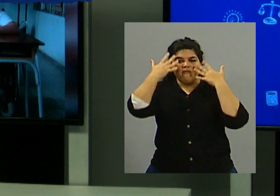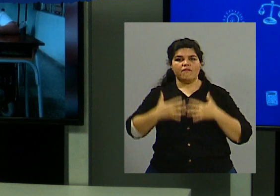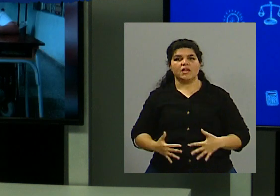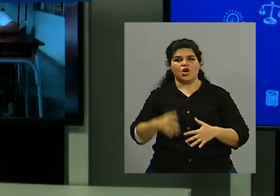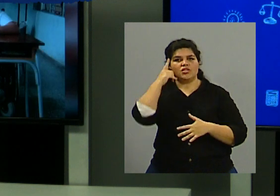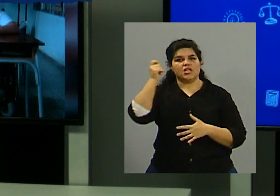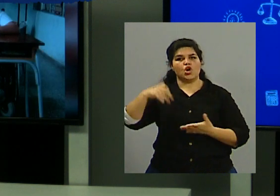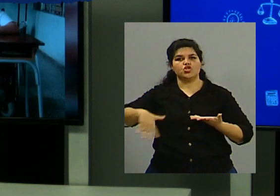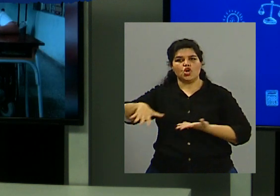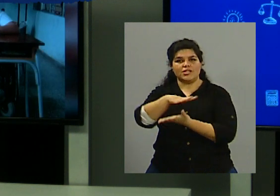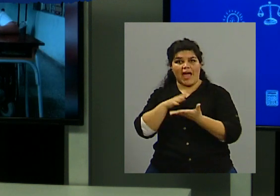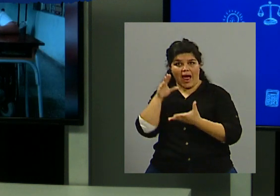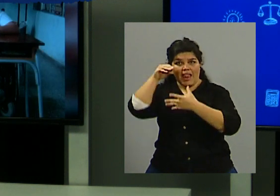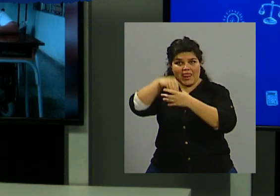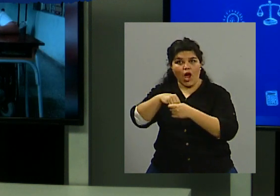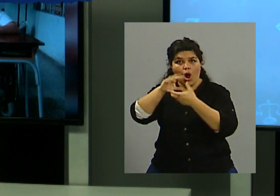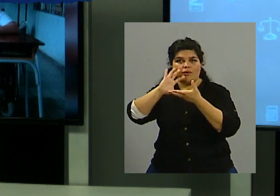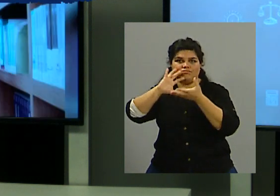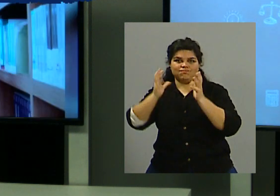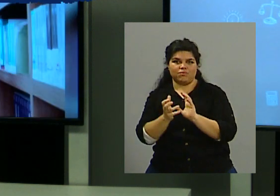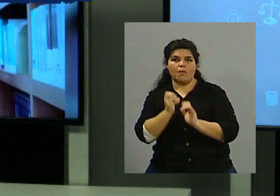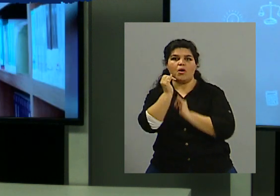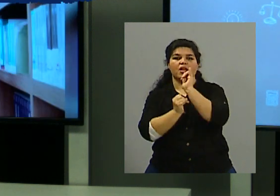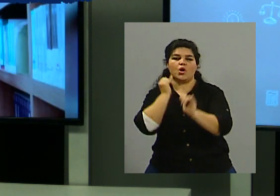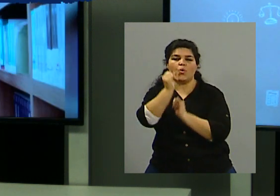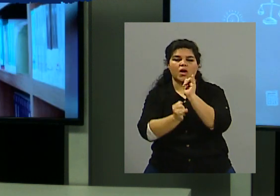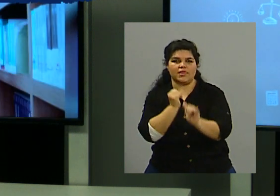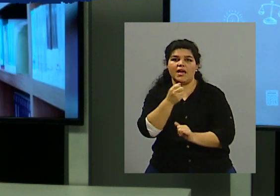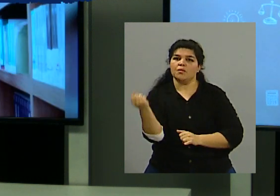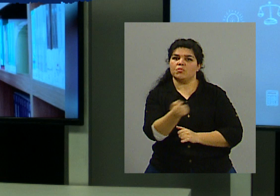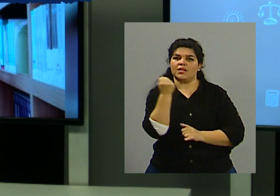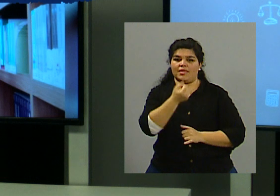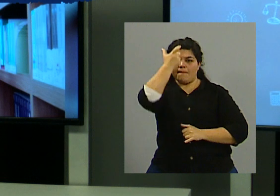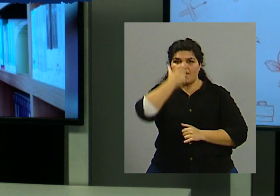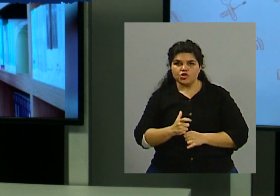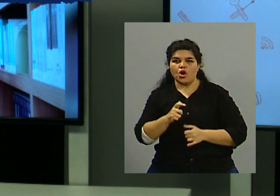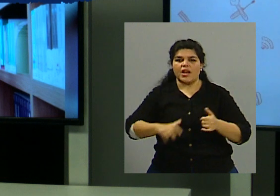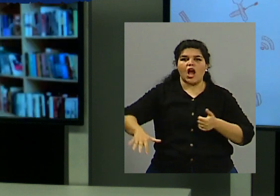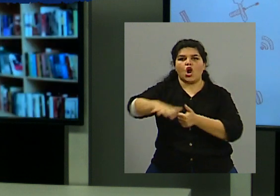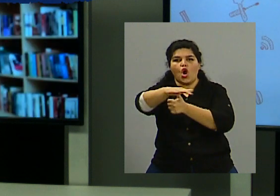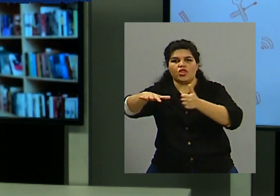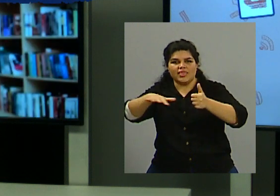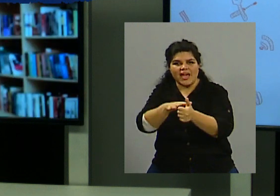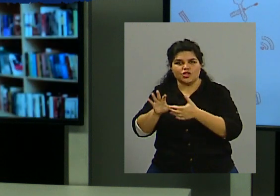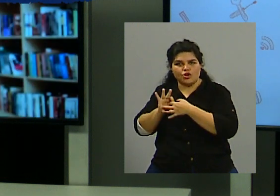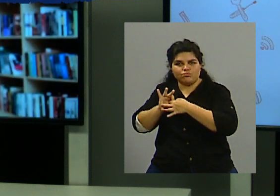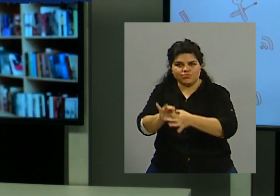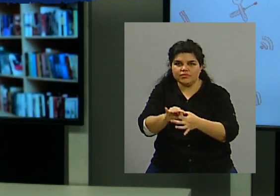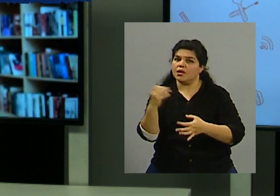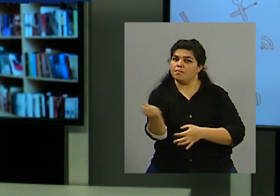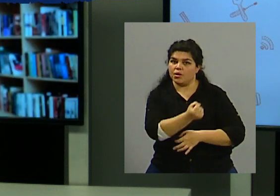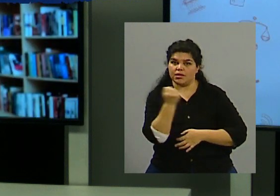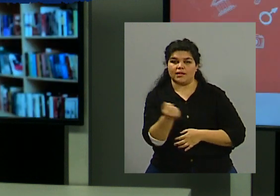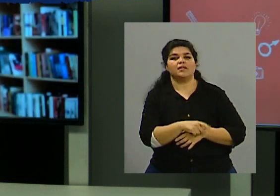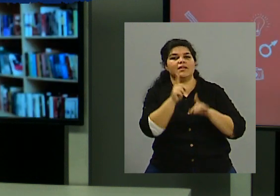un montón de conductas y de miradas y un entorno y un contexto que acompaña. Bien. Sí, en esto una cosa cortita que me Sí. parece